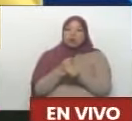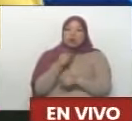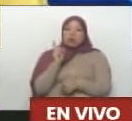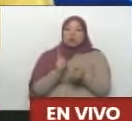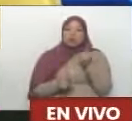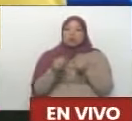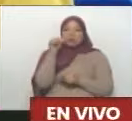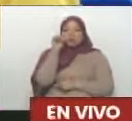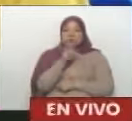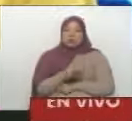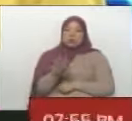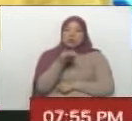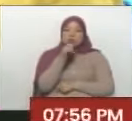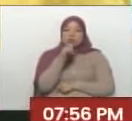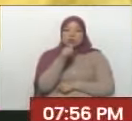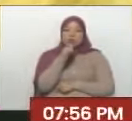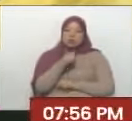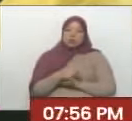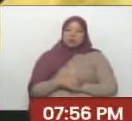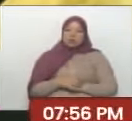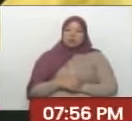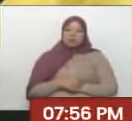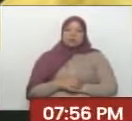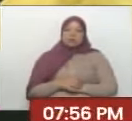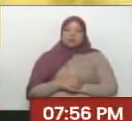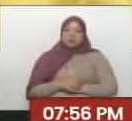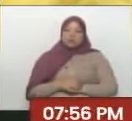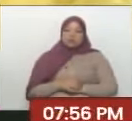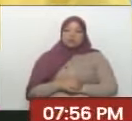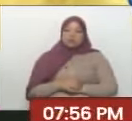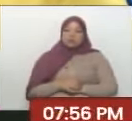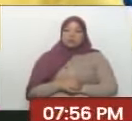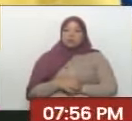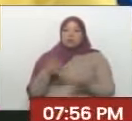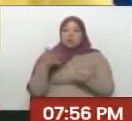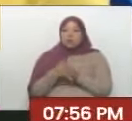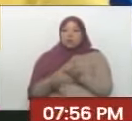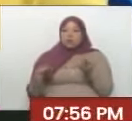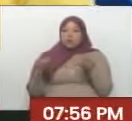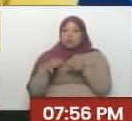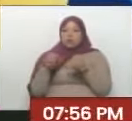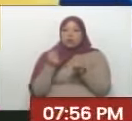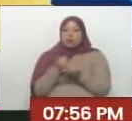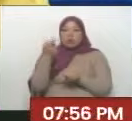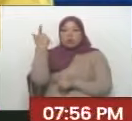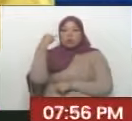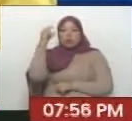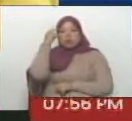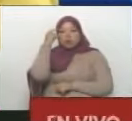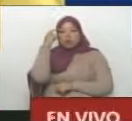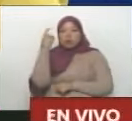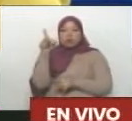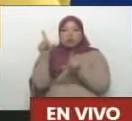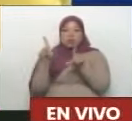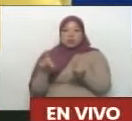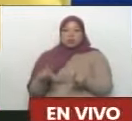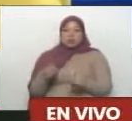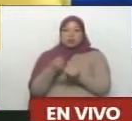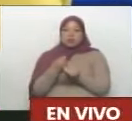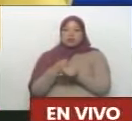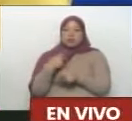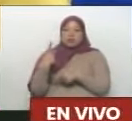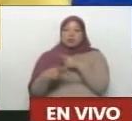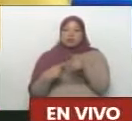algo iba a pasar. Ya quedaba tiempo, se estaba agotando el tiempo y decidieron reunirse en el día de hoy y llevar sus propuestas